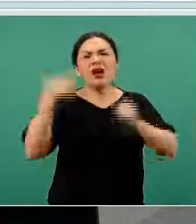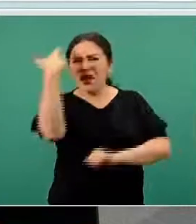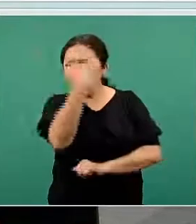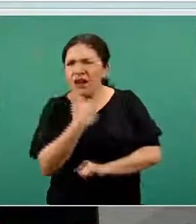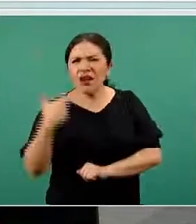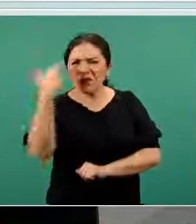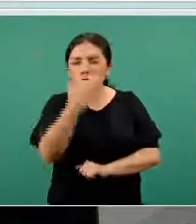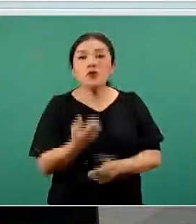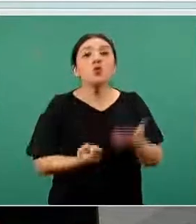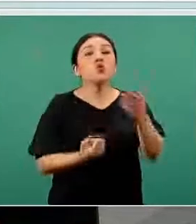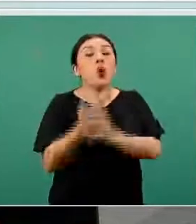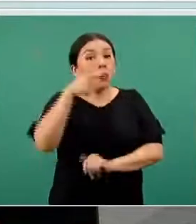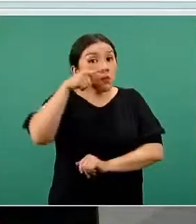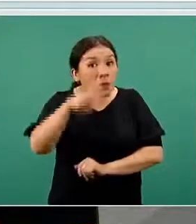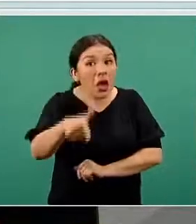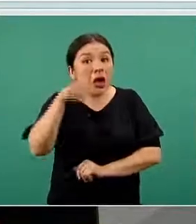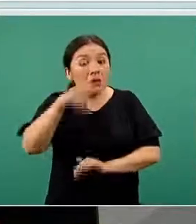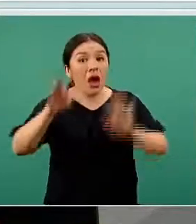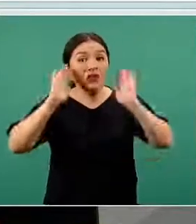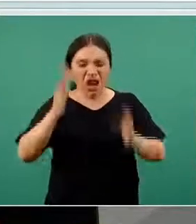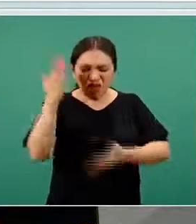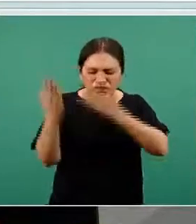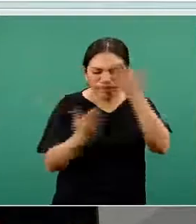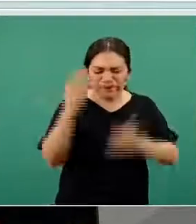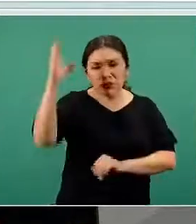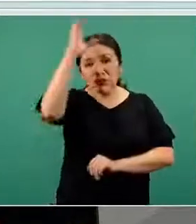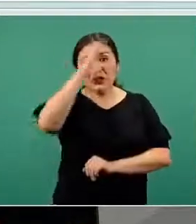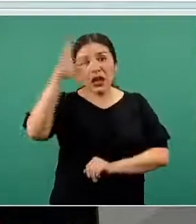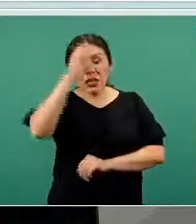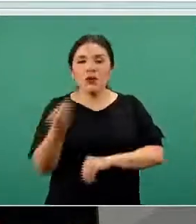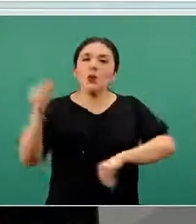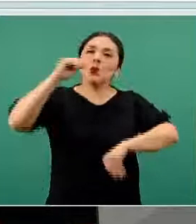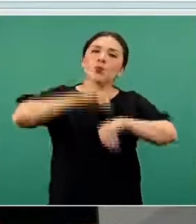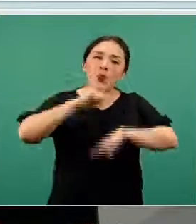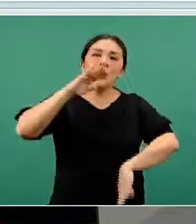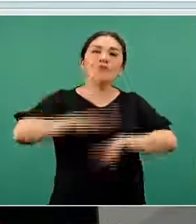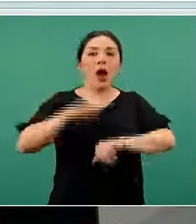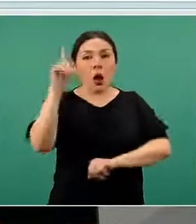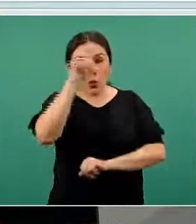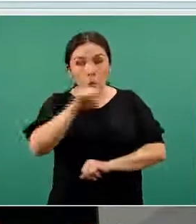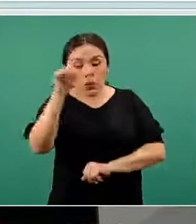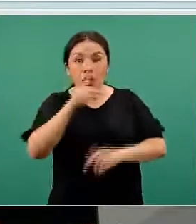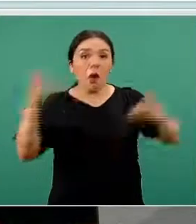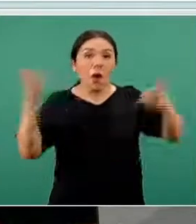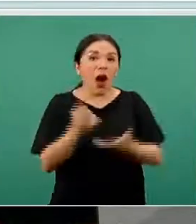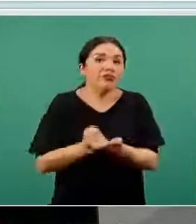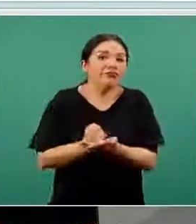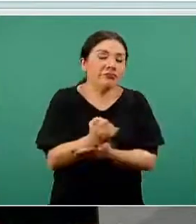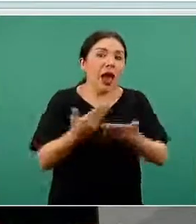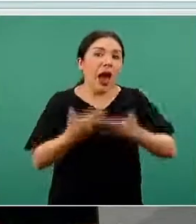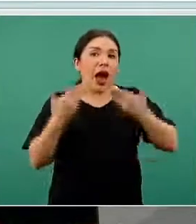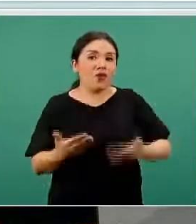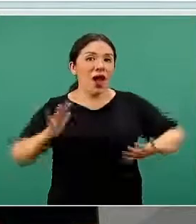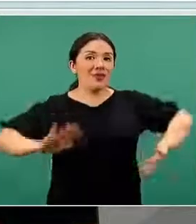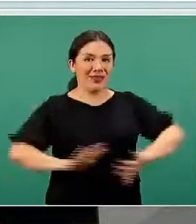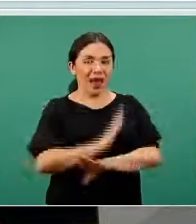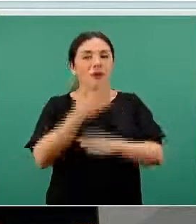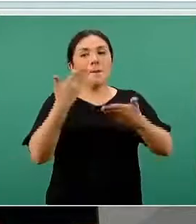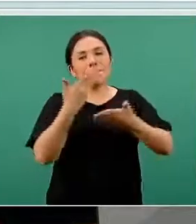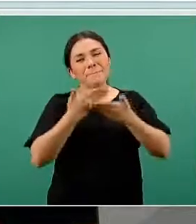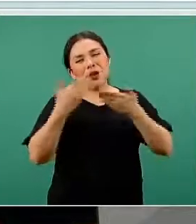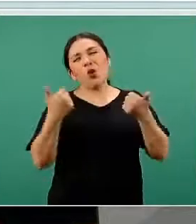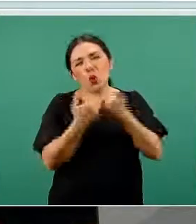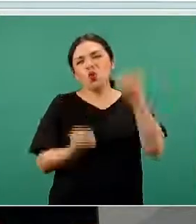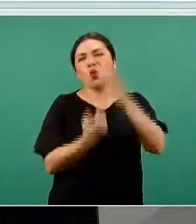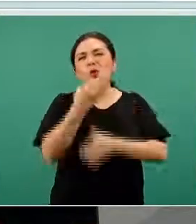la nueva evidencia científica e incorpora las recomendaciones que se están haciendo ahora con este anuncio